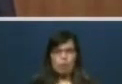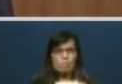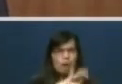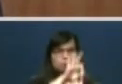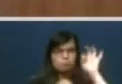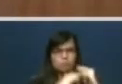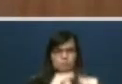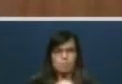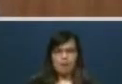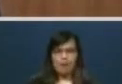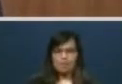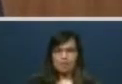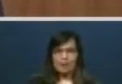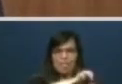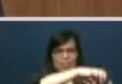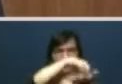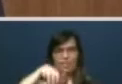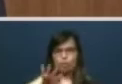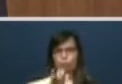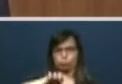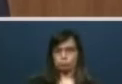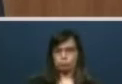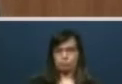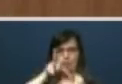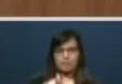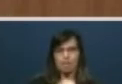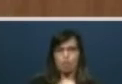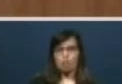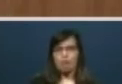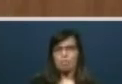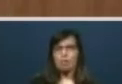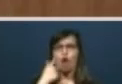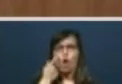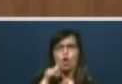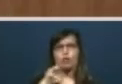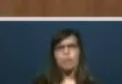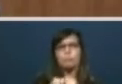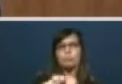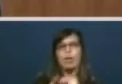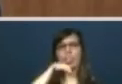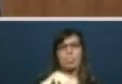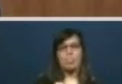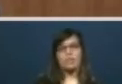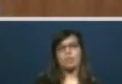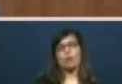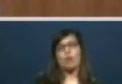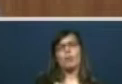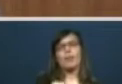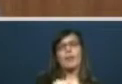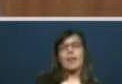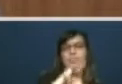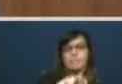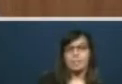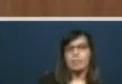de una red integrada de centros de investigación oncológica que será coordinada por el centro de investigación del cáncer y por el instituto de